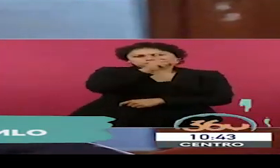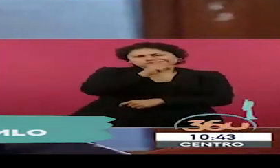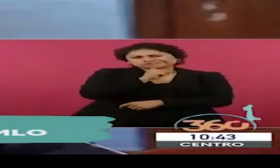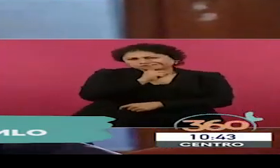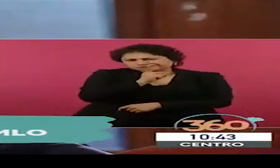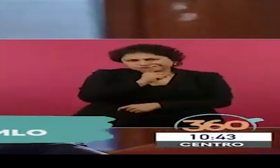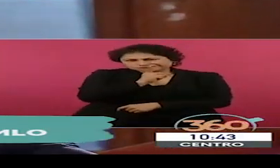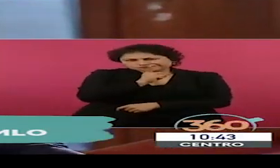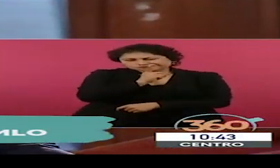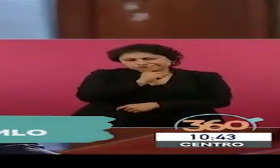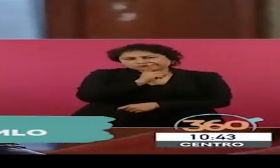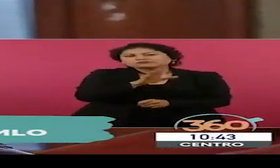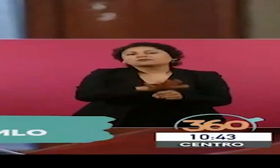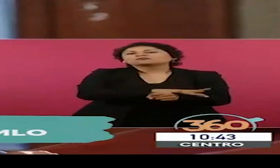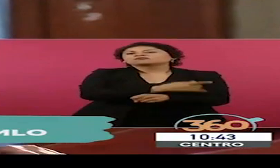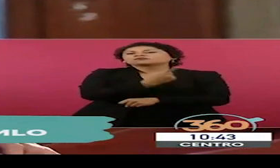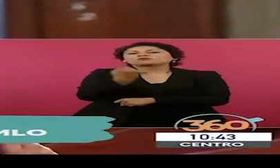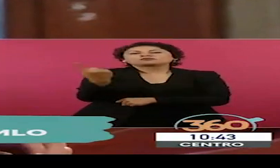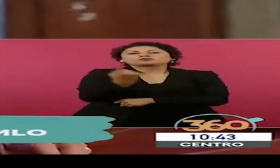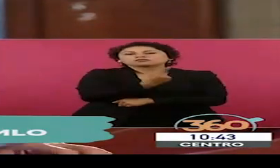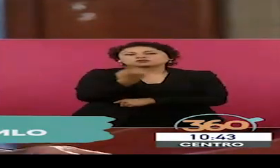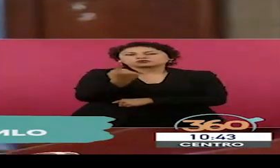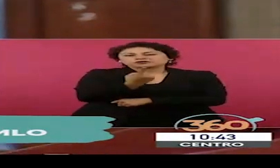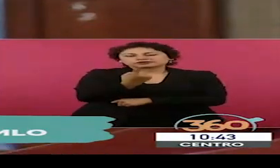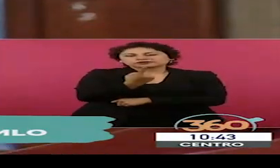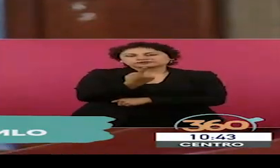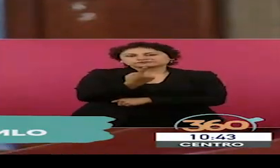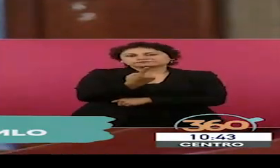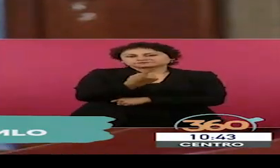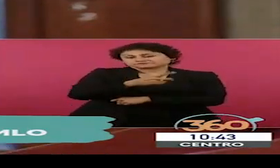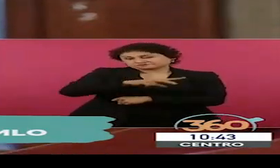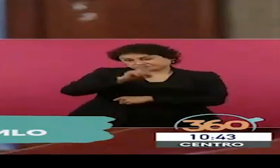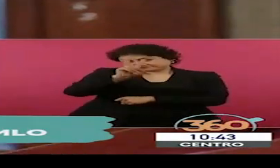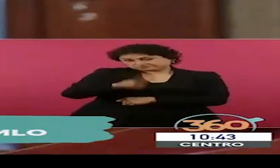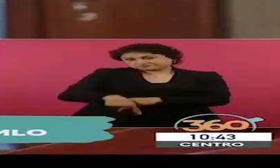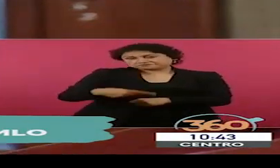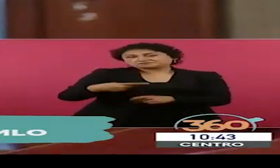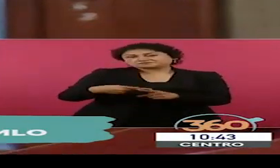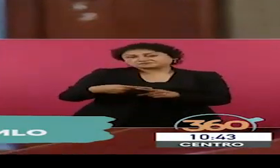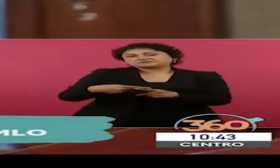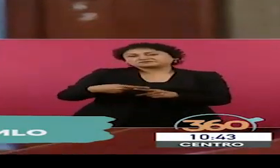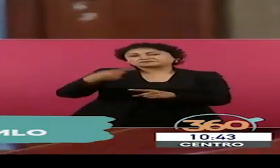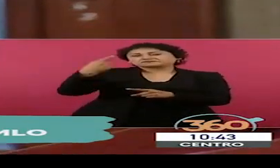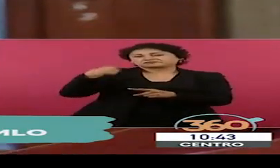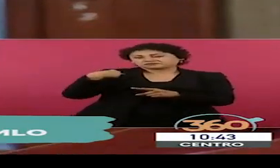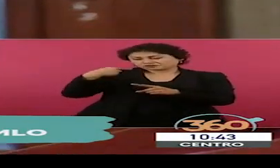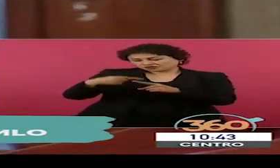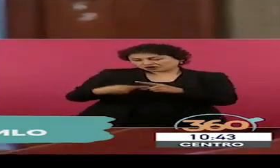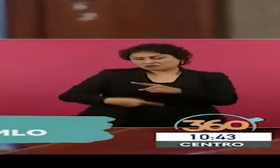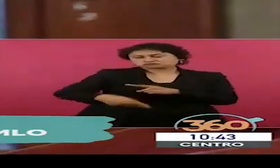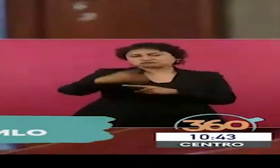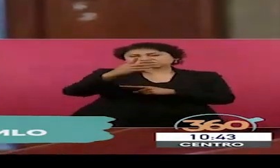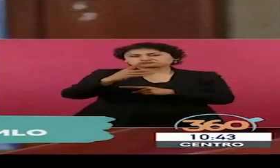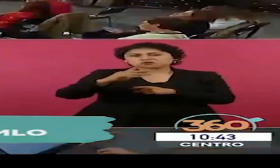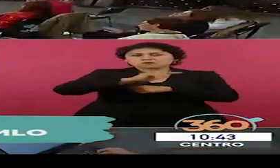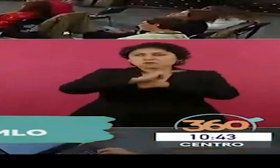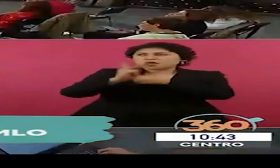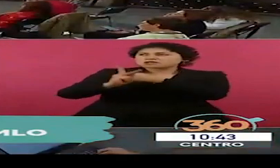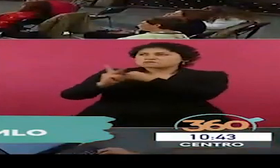porque hasta el fin de los tiempos incluso por encima de las fronteras nacionales